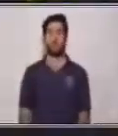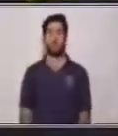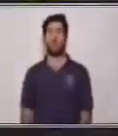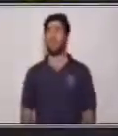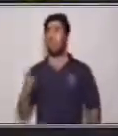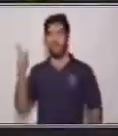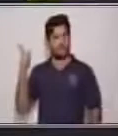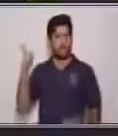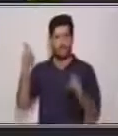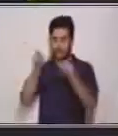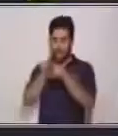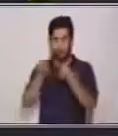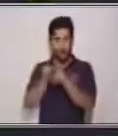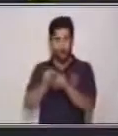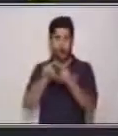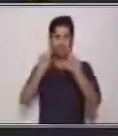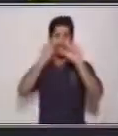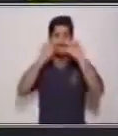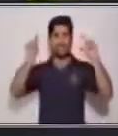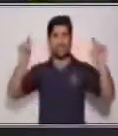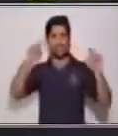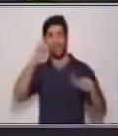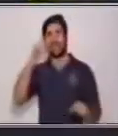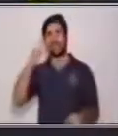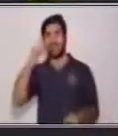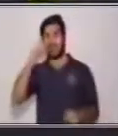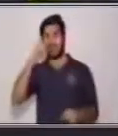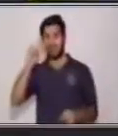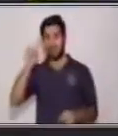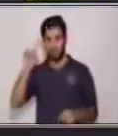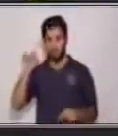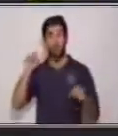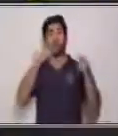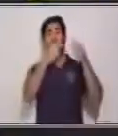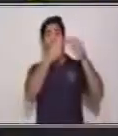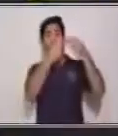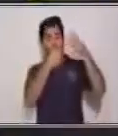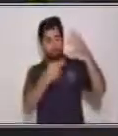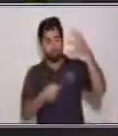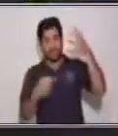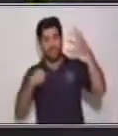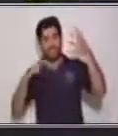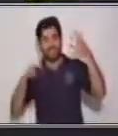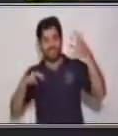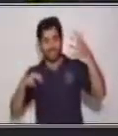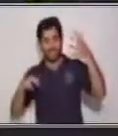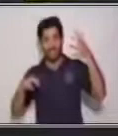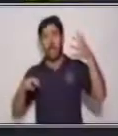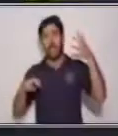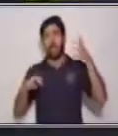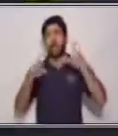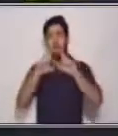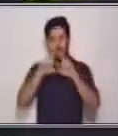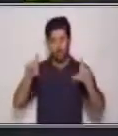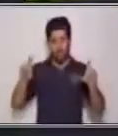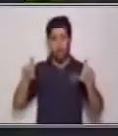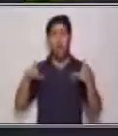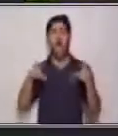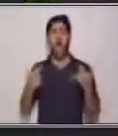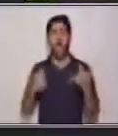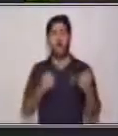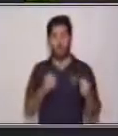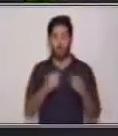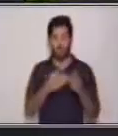tiene un título, la cantidad de ingredientes, la preparación y las imágenes. Pero observa, aquí